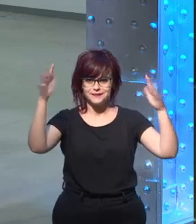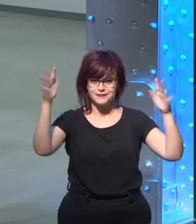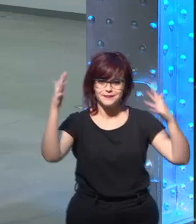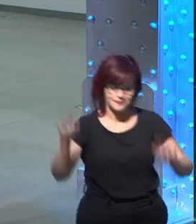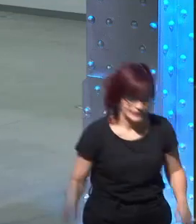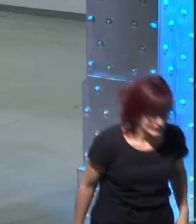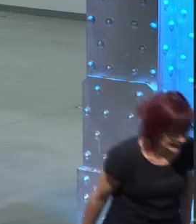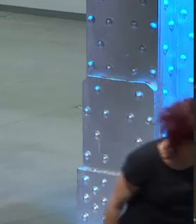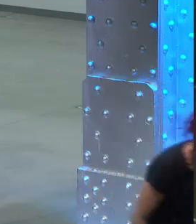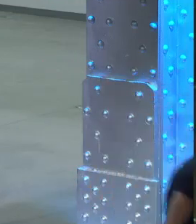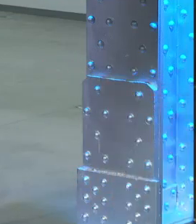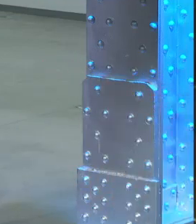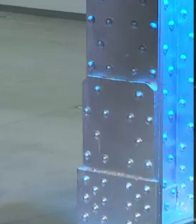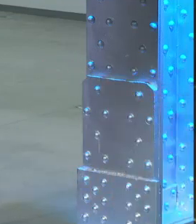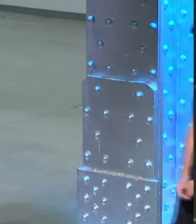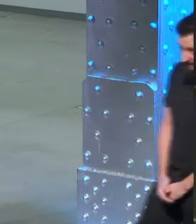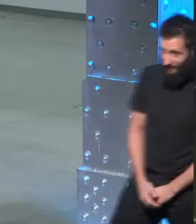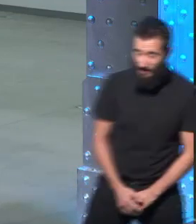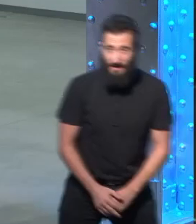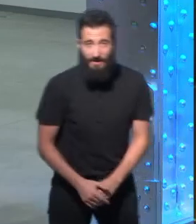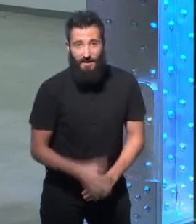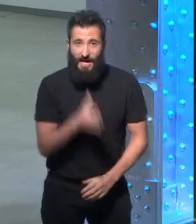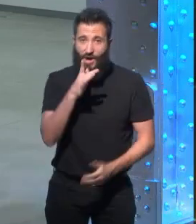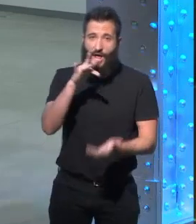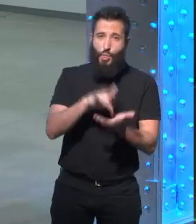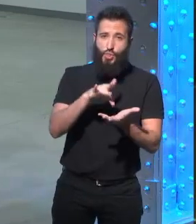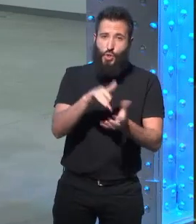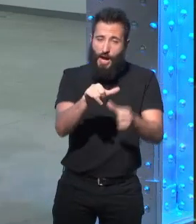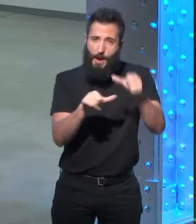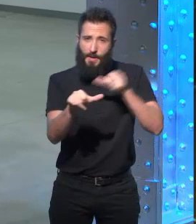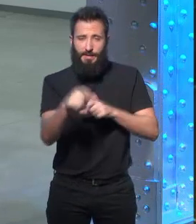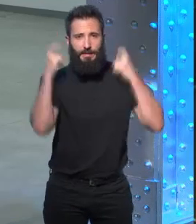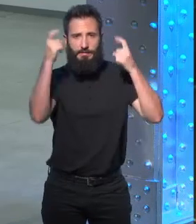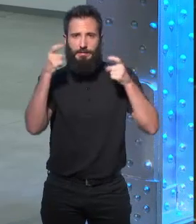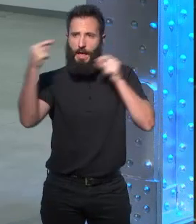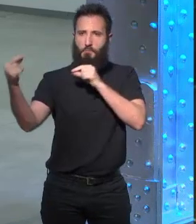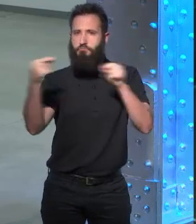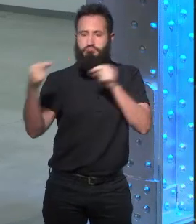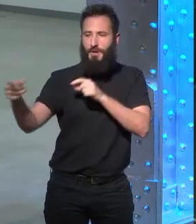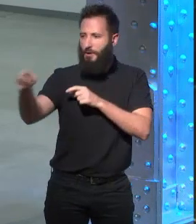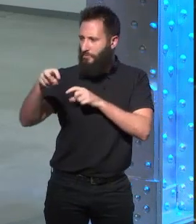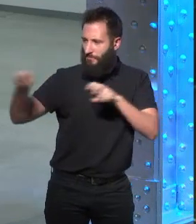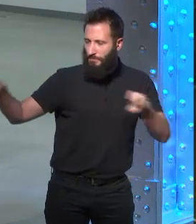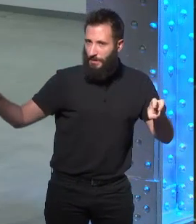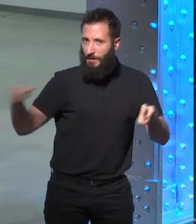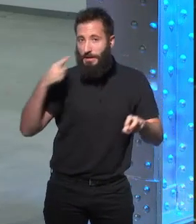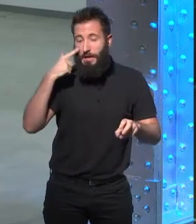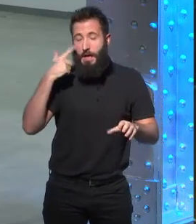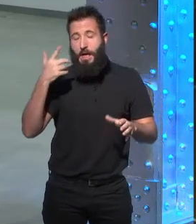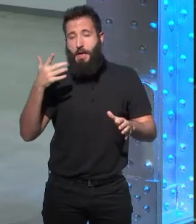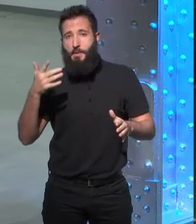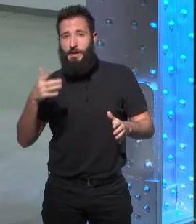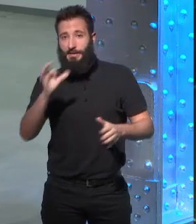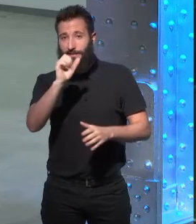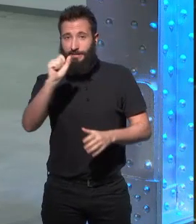Muchas gracias. Gracias, Arturo. Podemos entablar un diálogo, si queréis, entre vosotros, antes de que